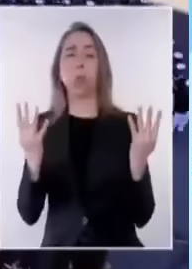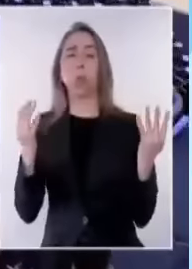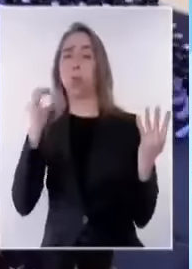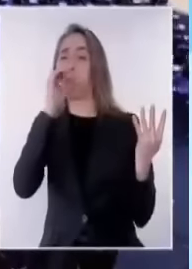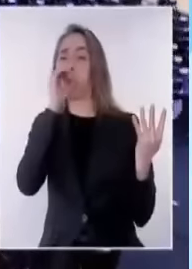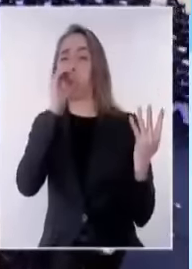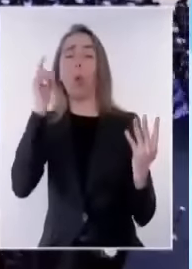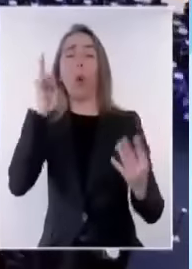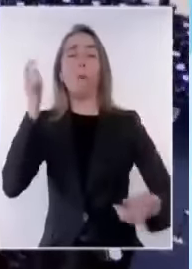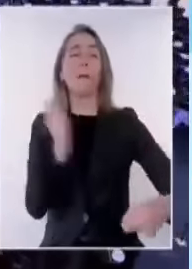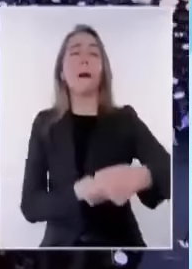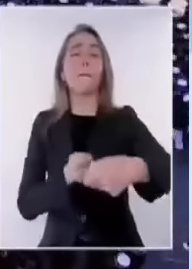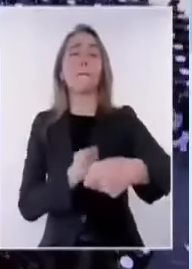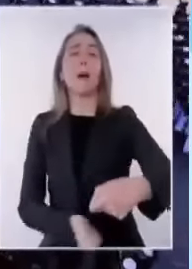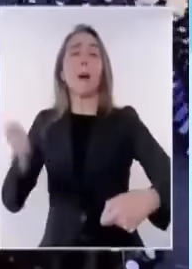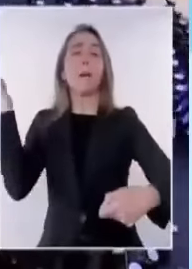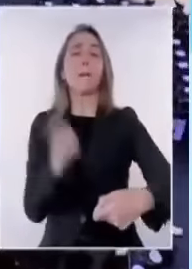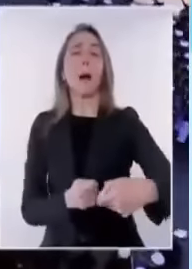Toma aérea.